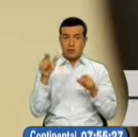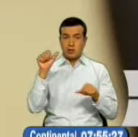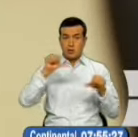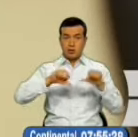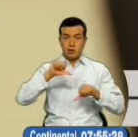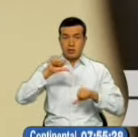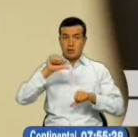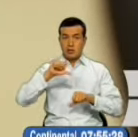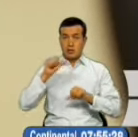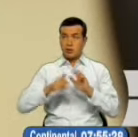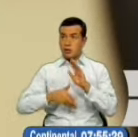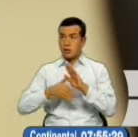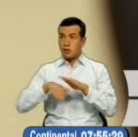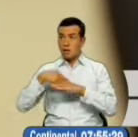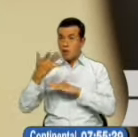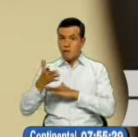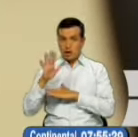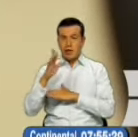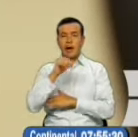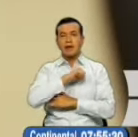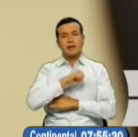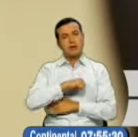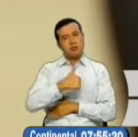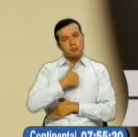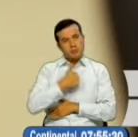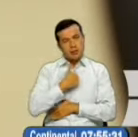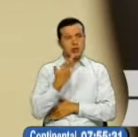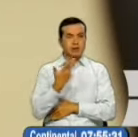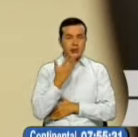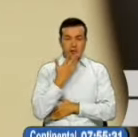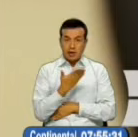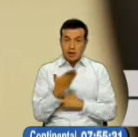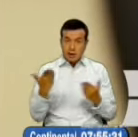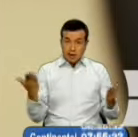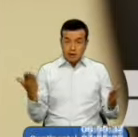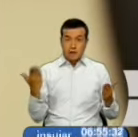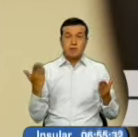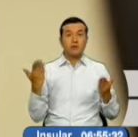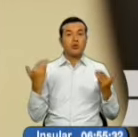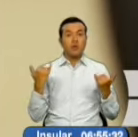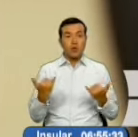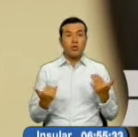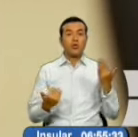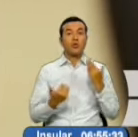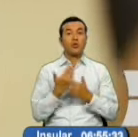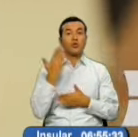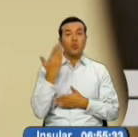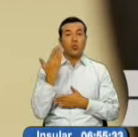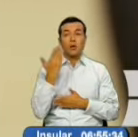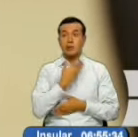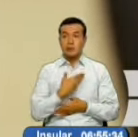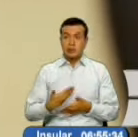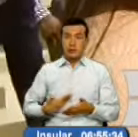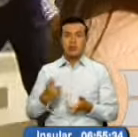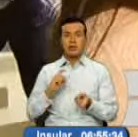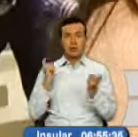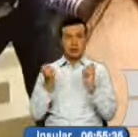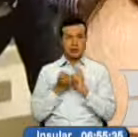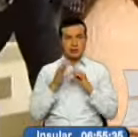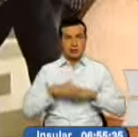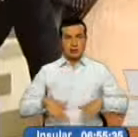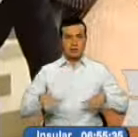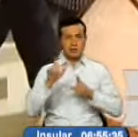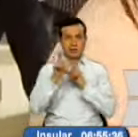no sale, es nuestra actitud. Y eso es lo que este régimen está tratando de cambiar. Si